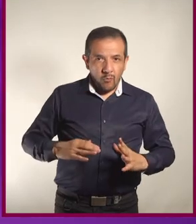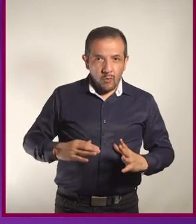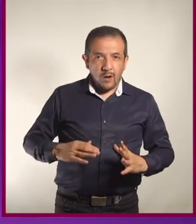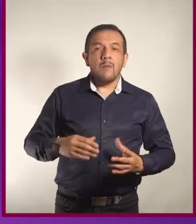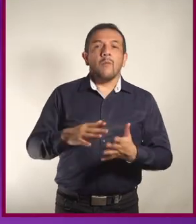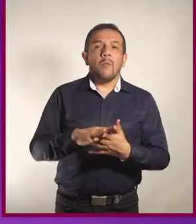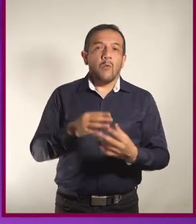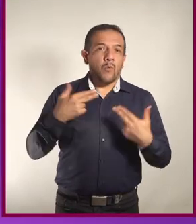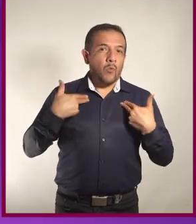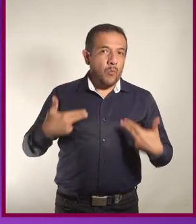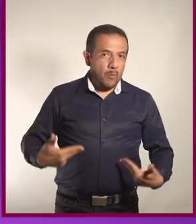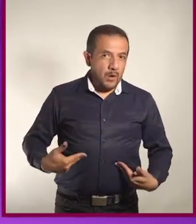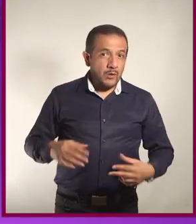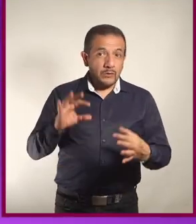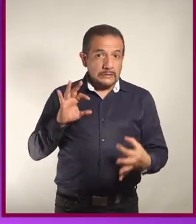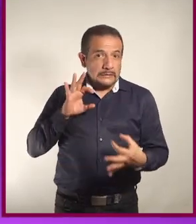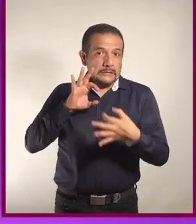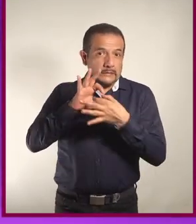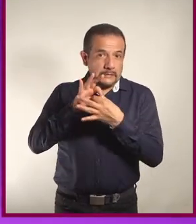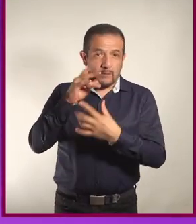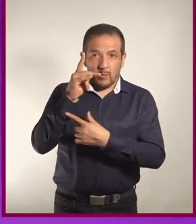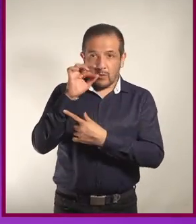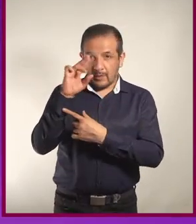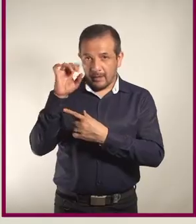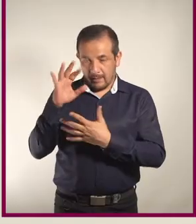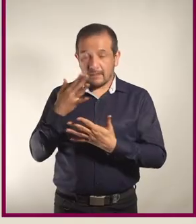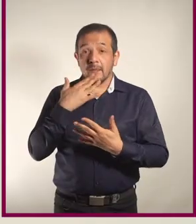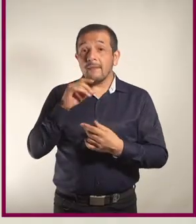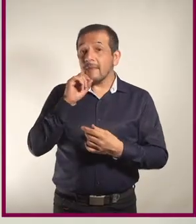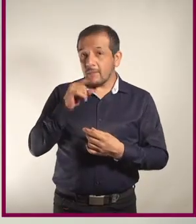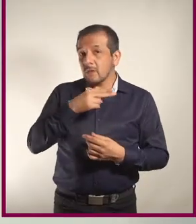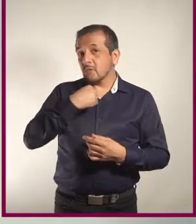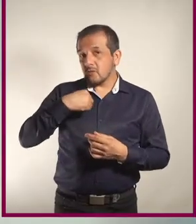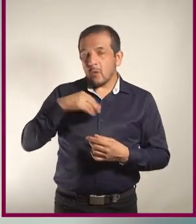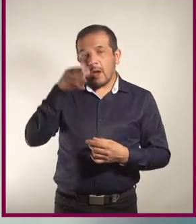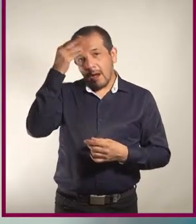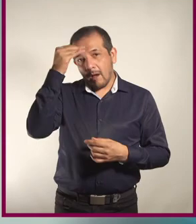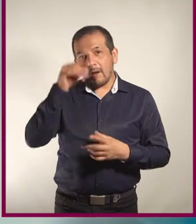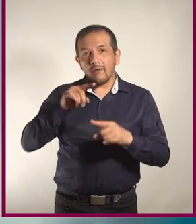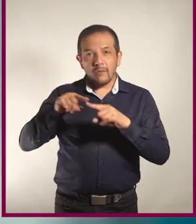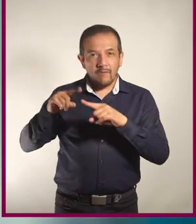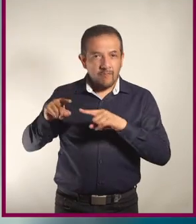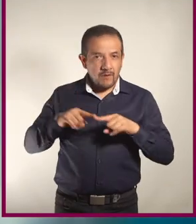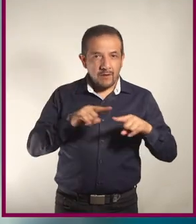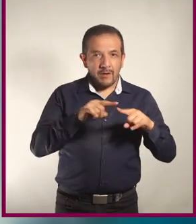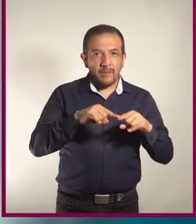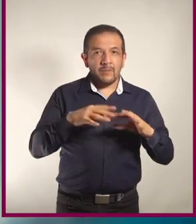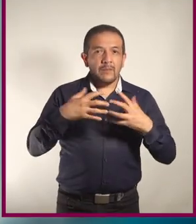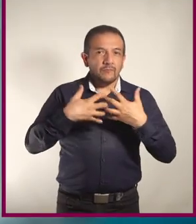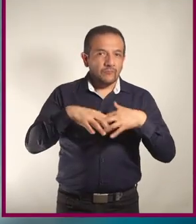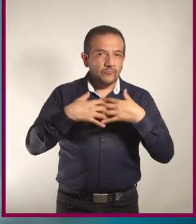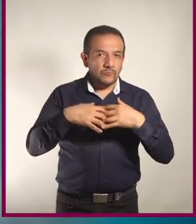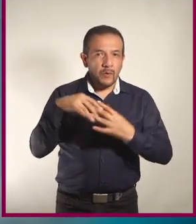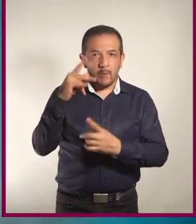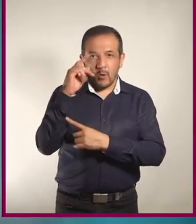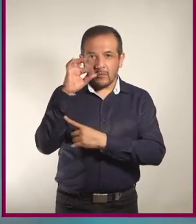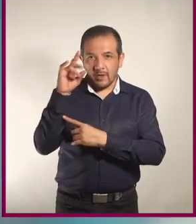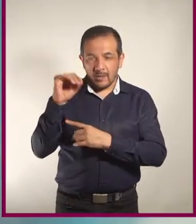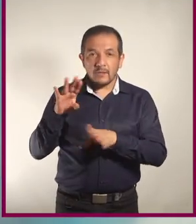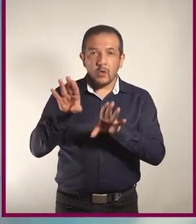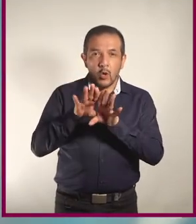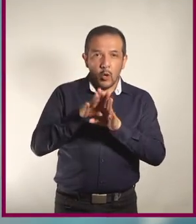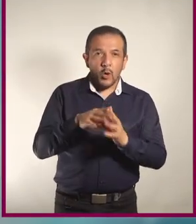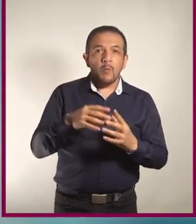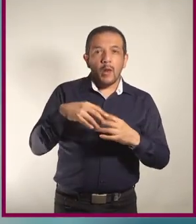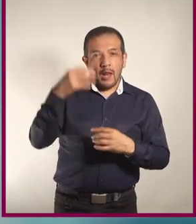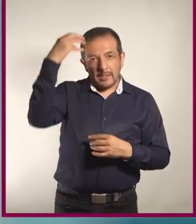seres humanos están ligadas de alguna manera a las proteínas. También aprendimos sobre las diferentes funciones de las proteínas y cómo